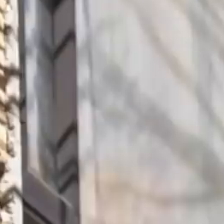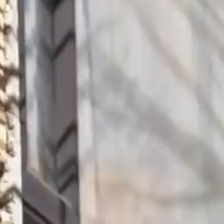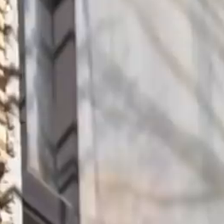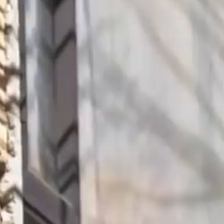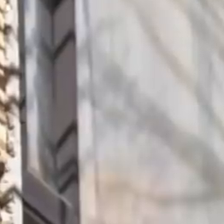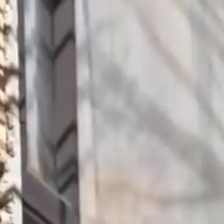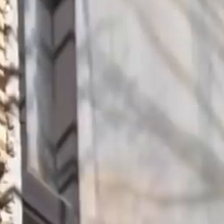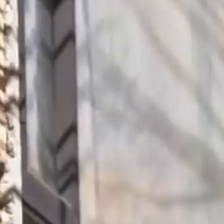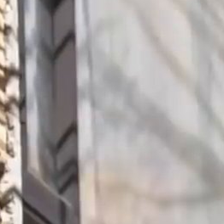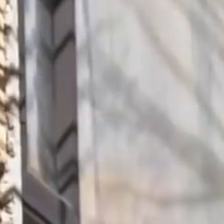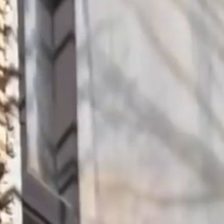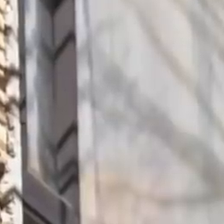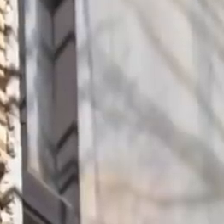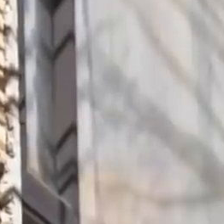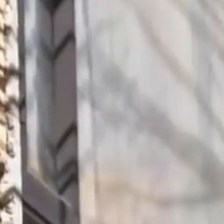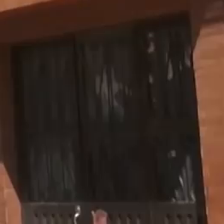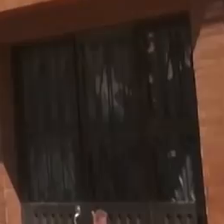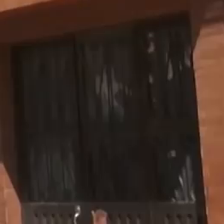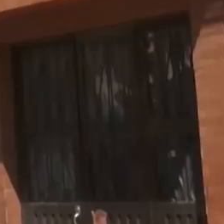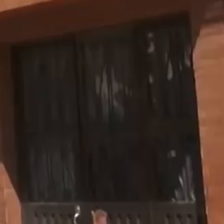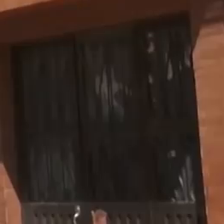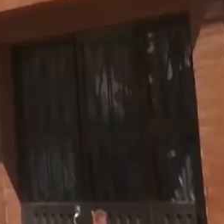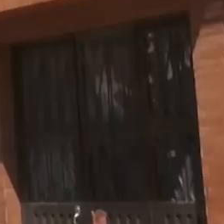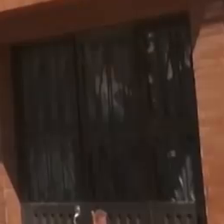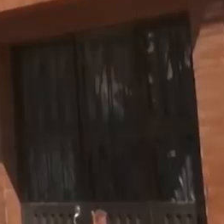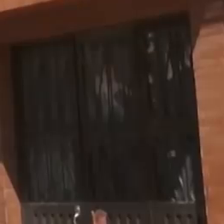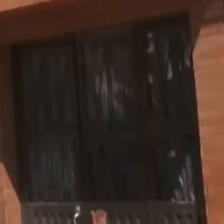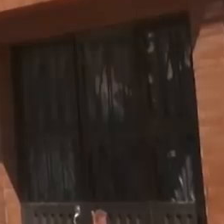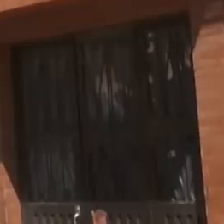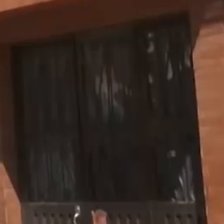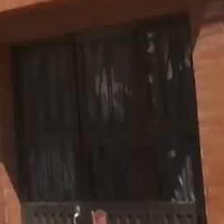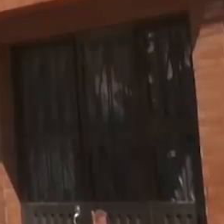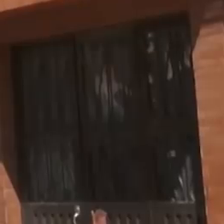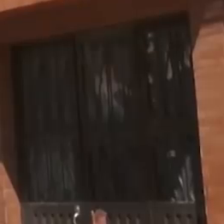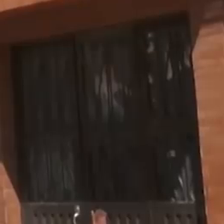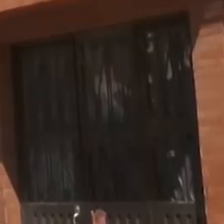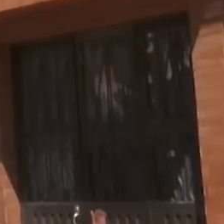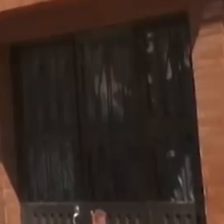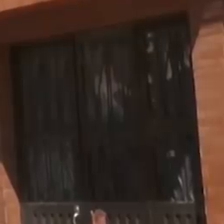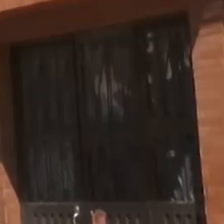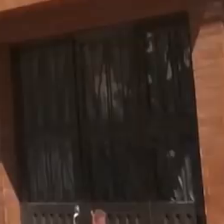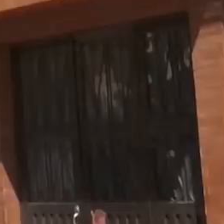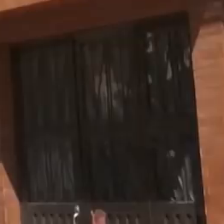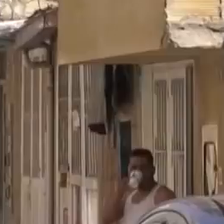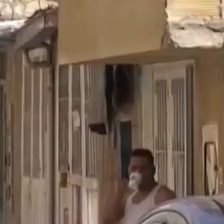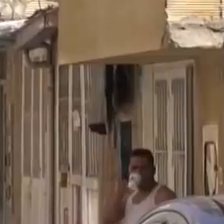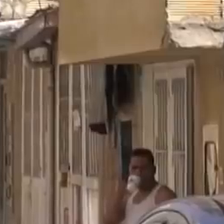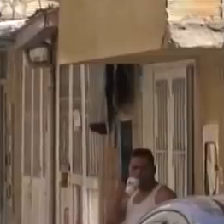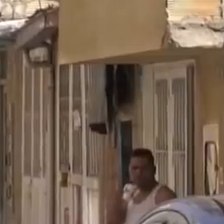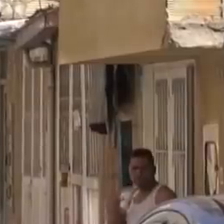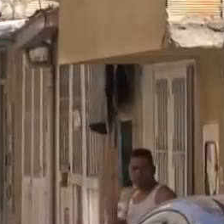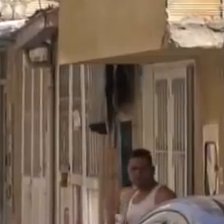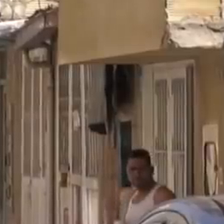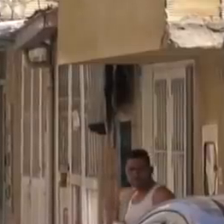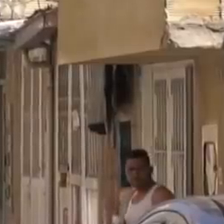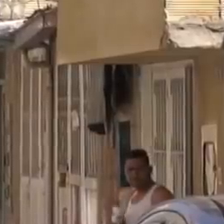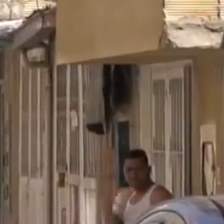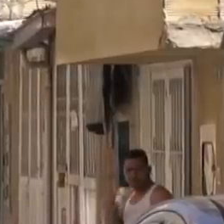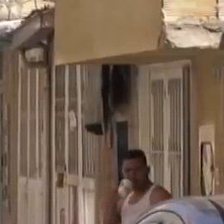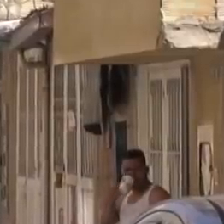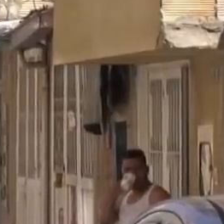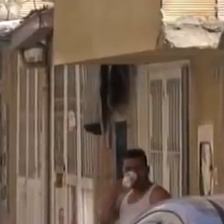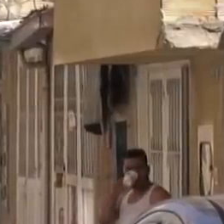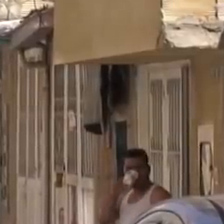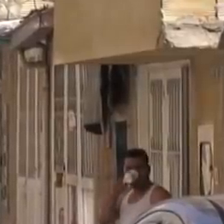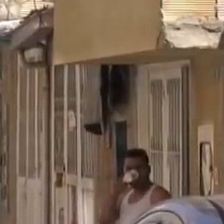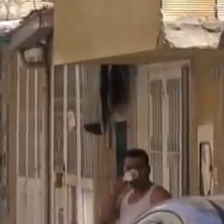UBA. Esta localidad completa 10 días en confinamiento y las consecuencias son evidentes. En el barrio Bilbao son más de 100